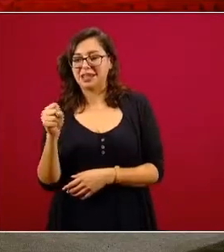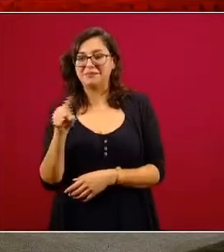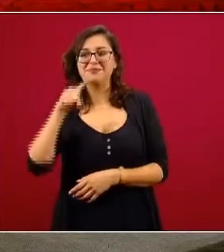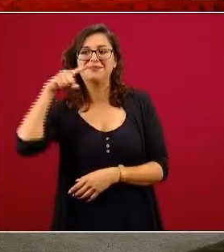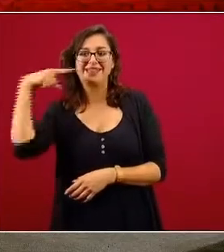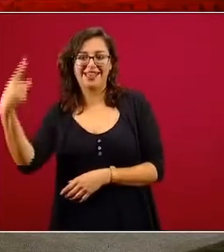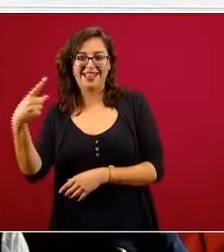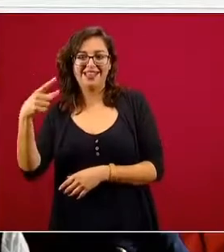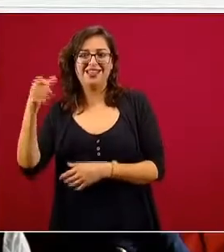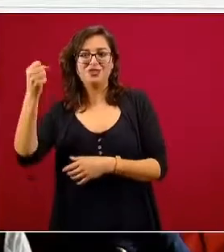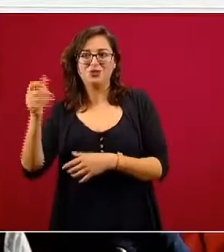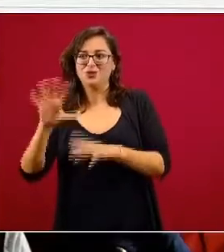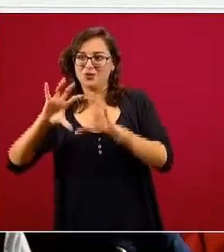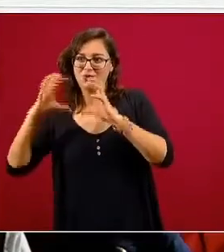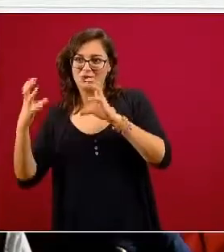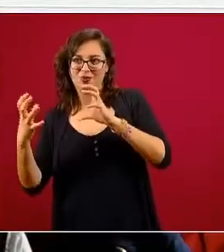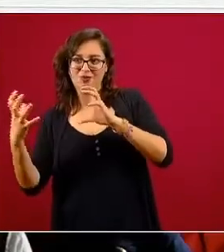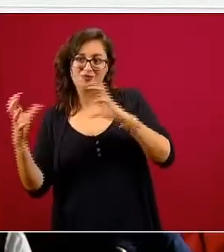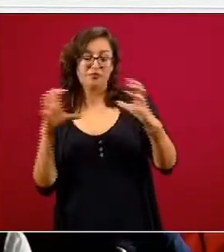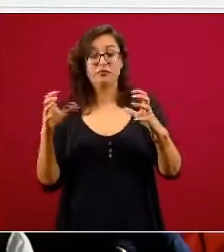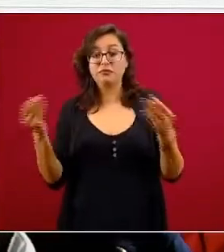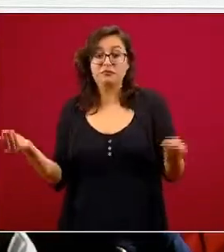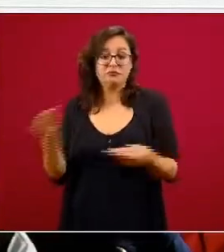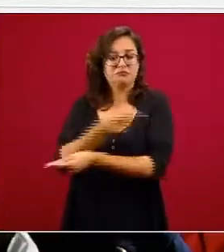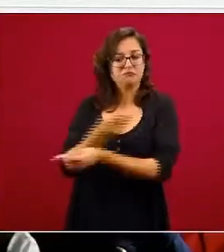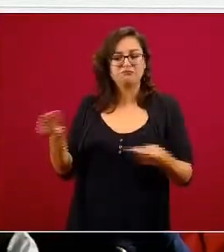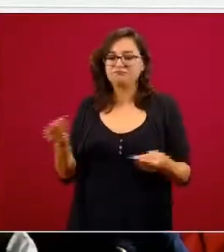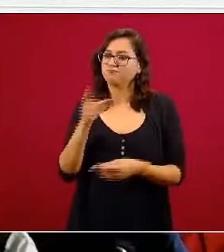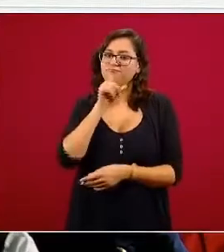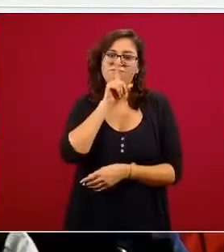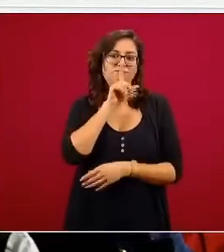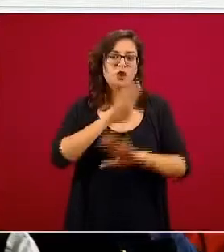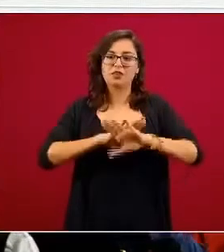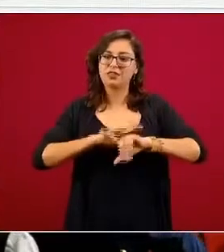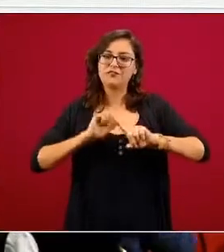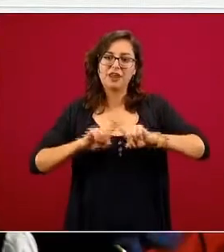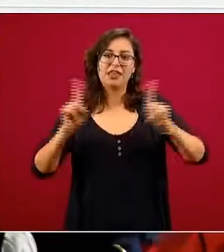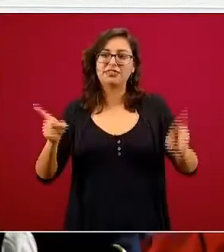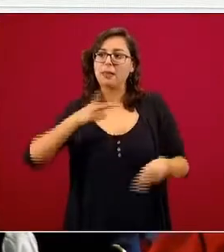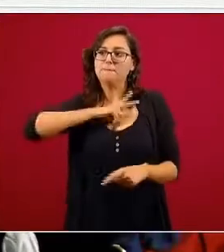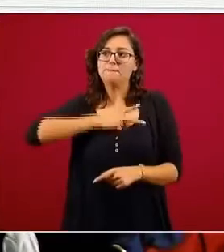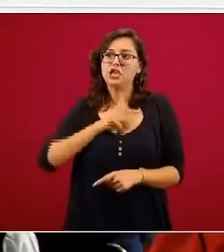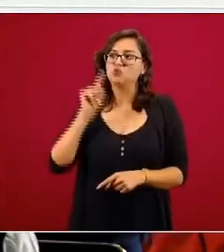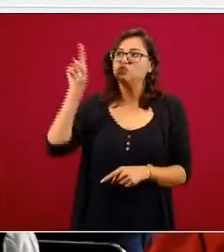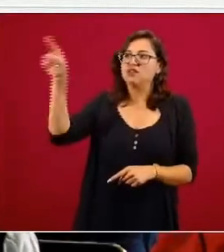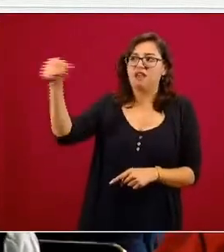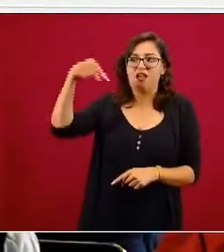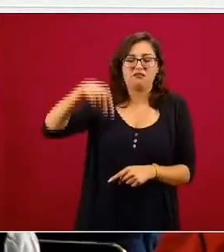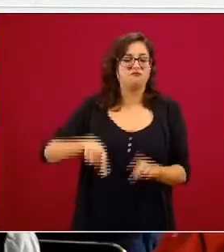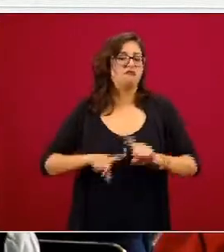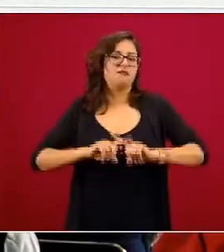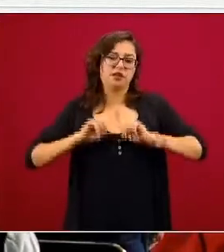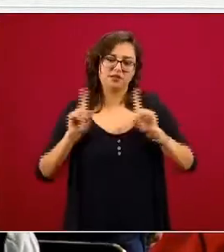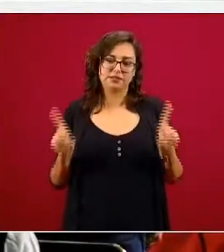son intercambiables porque cada hemisferio tiene un repertorio de cepas relevantes. Veamos la siguiente.